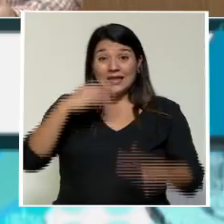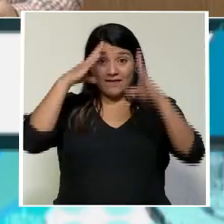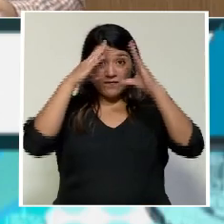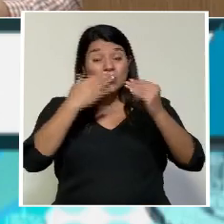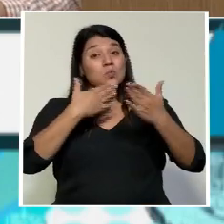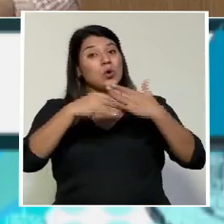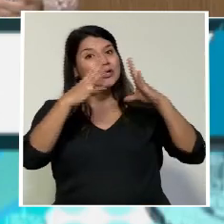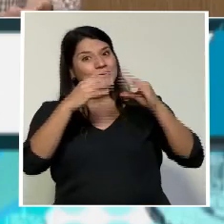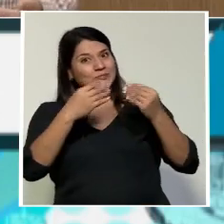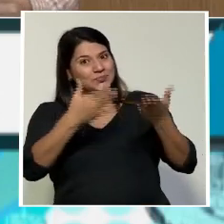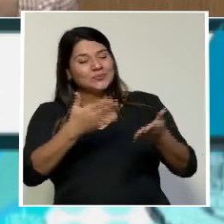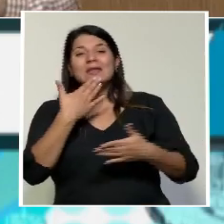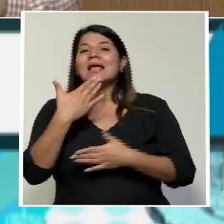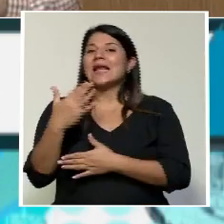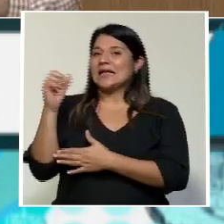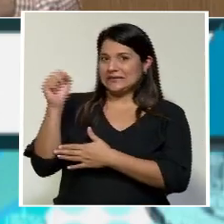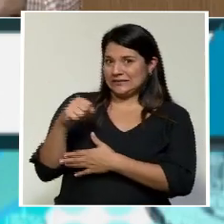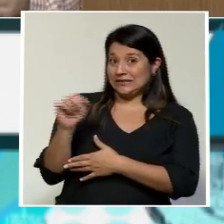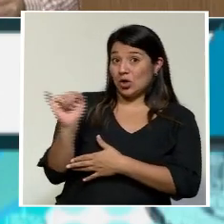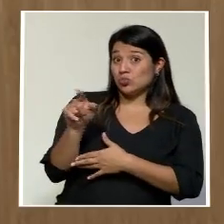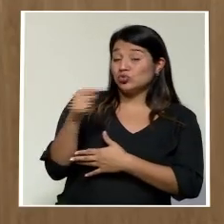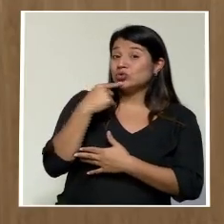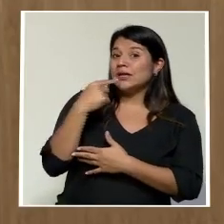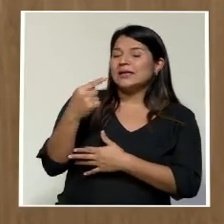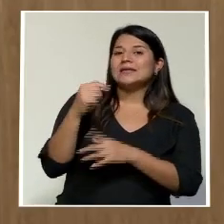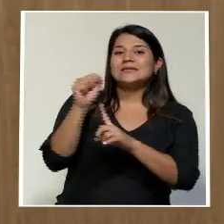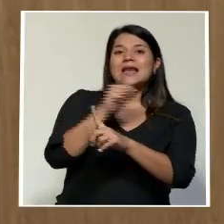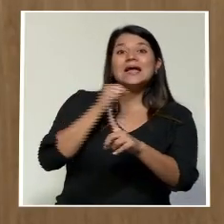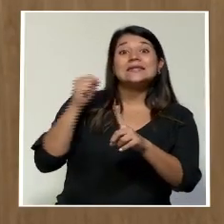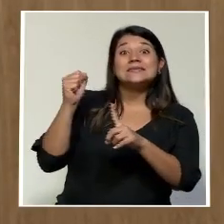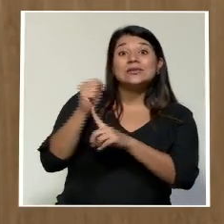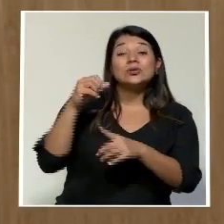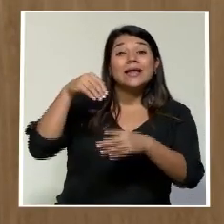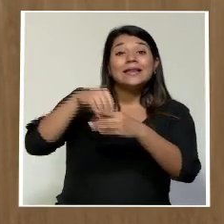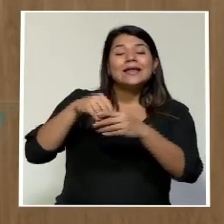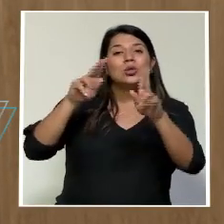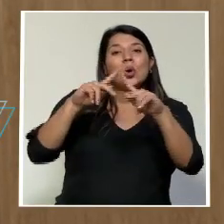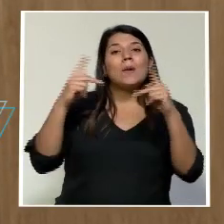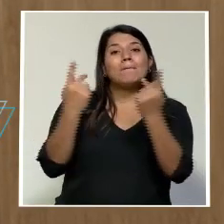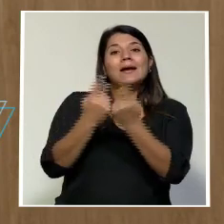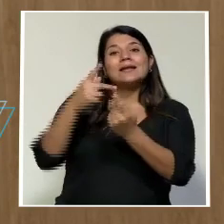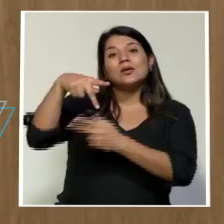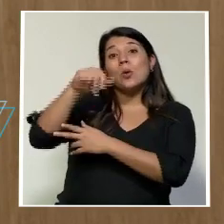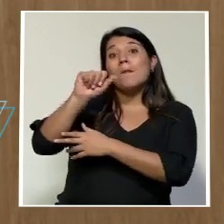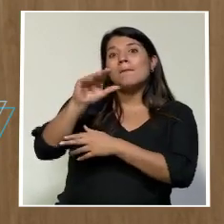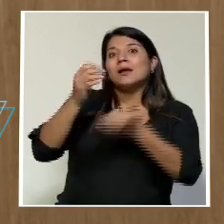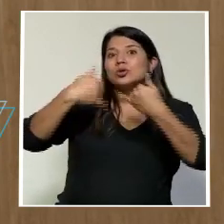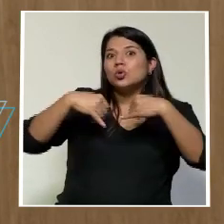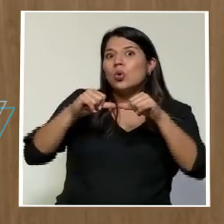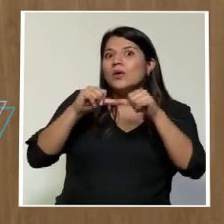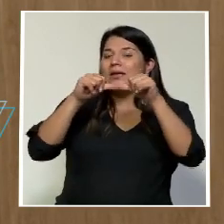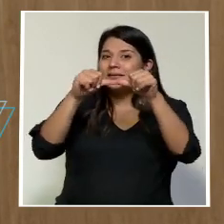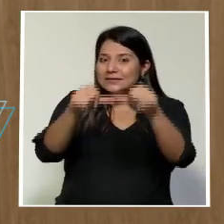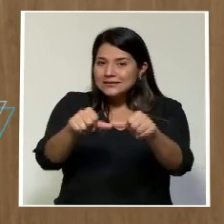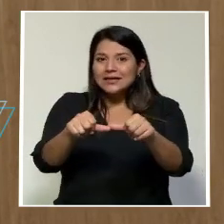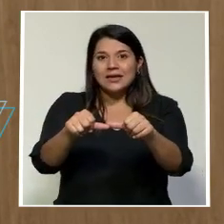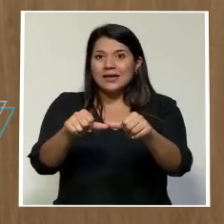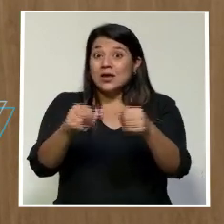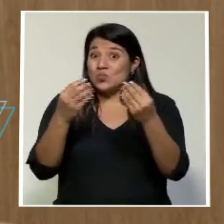Gracias. Bueno, así es. Como usted lo menciona, la situación a lo interno del Partido de Acción Ciudadana sigue estando bastante